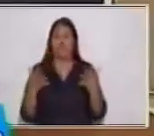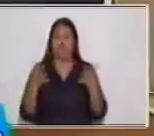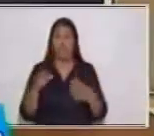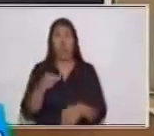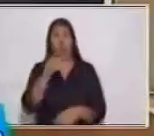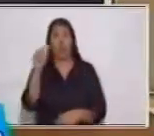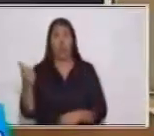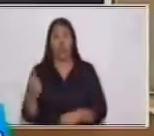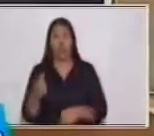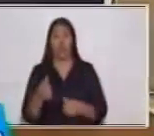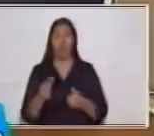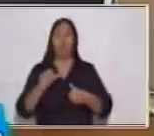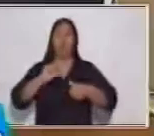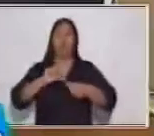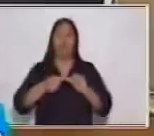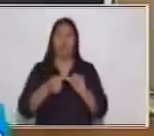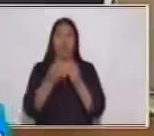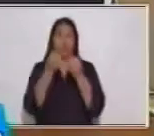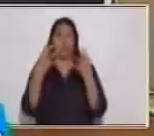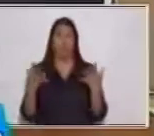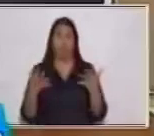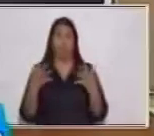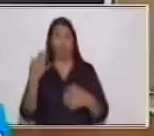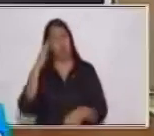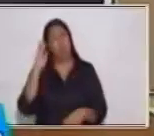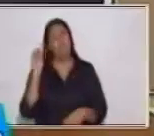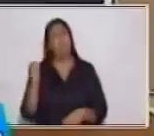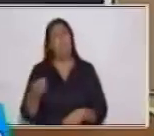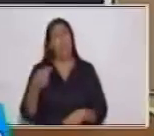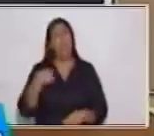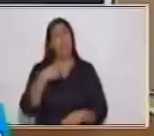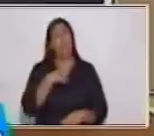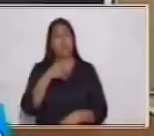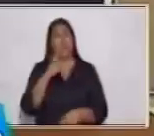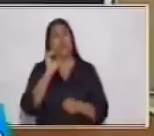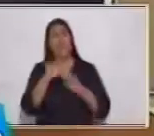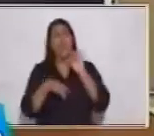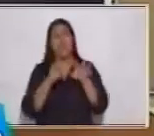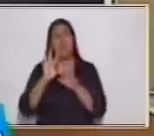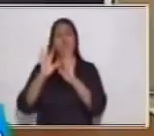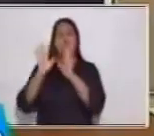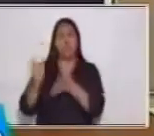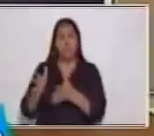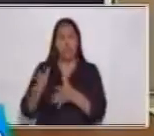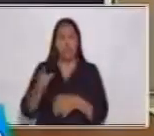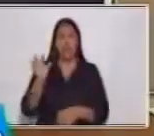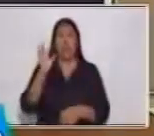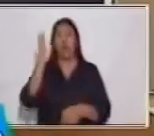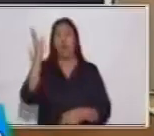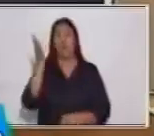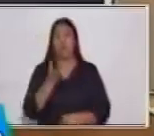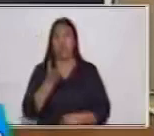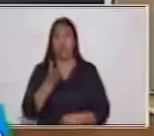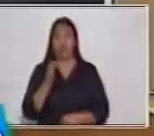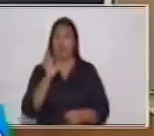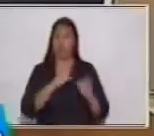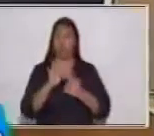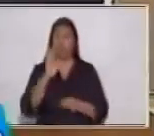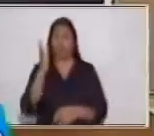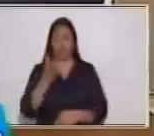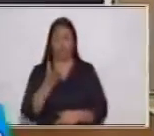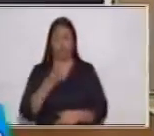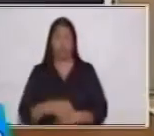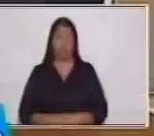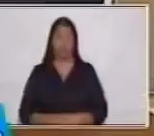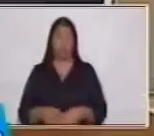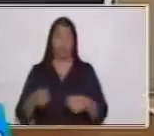los resultados te van a quedar como un número quebrado o una fracción. Y esto lo que va a representar es de que